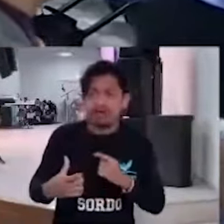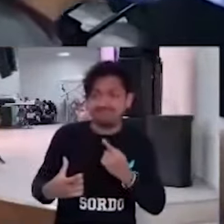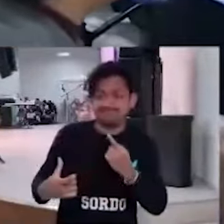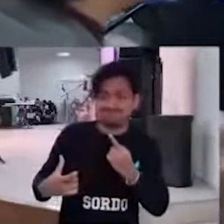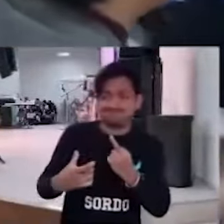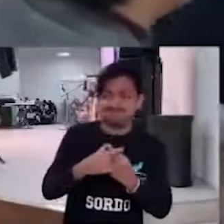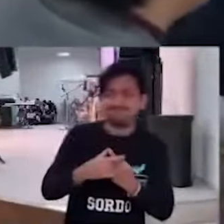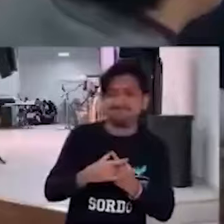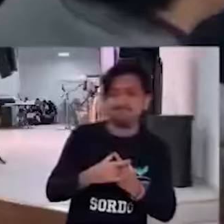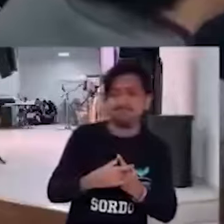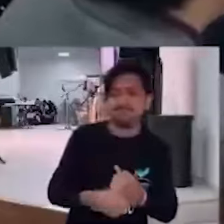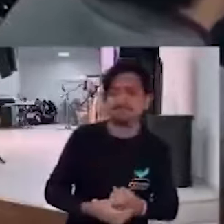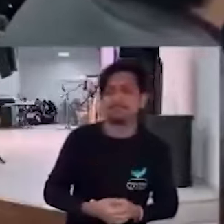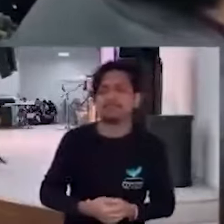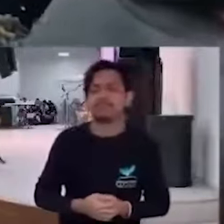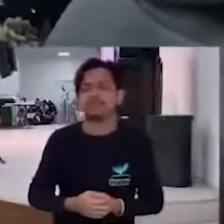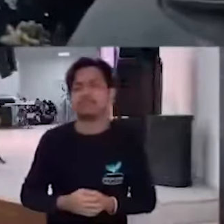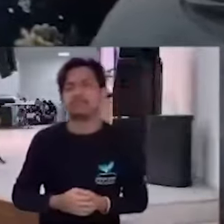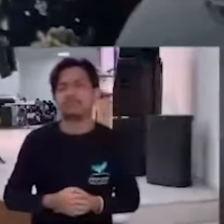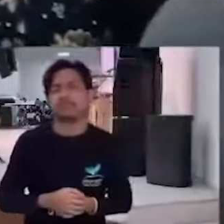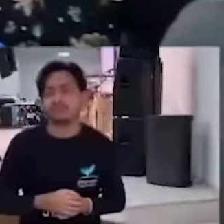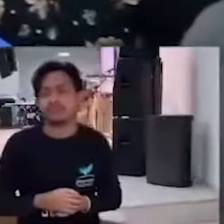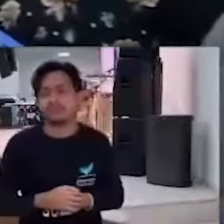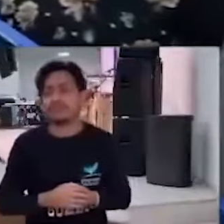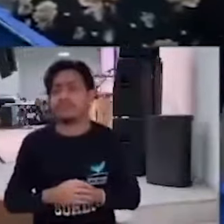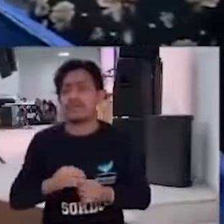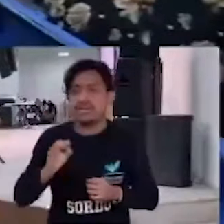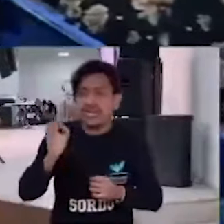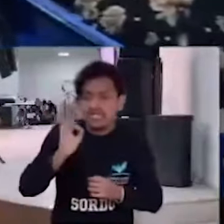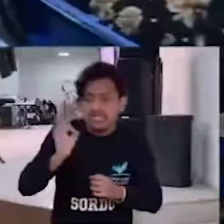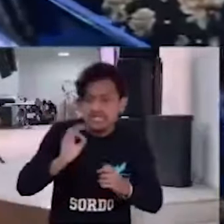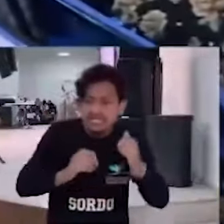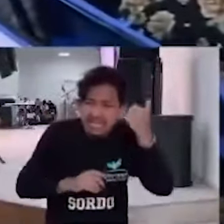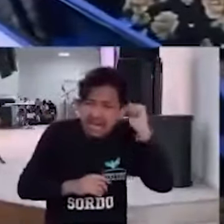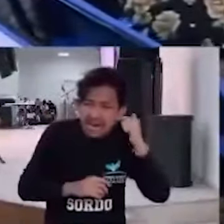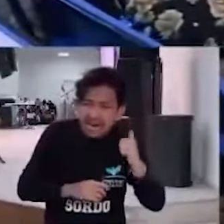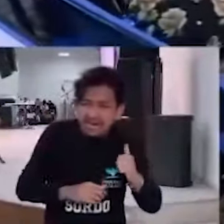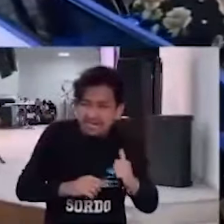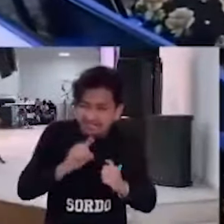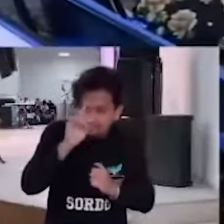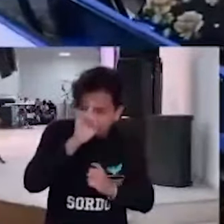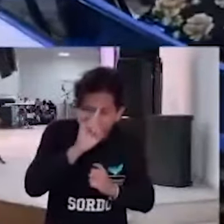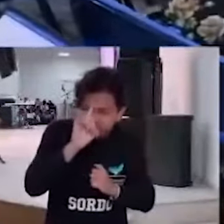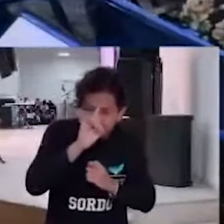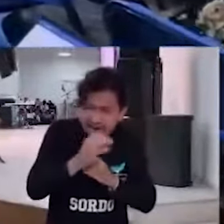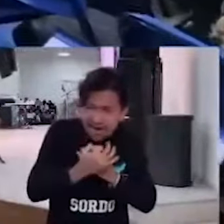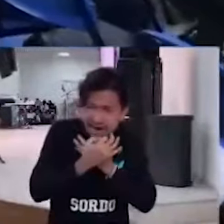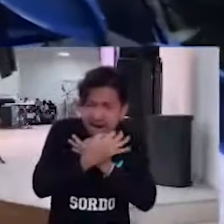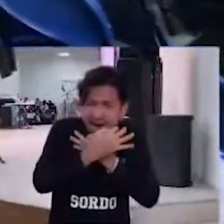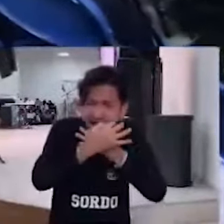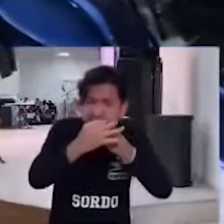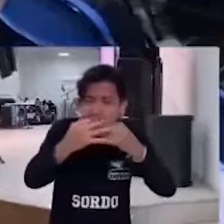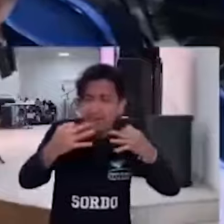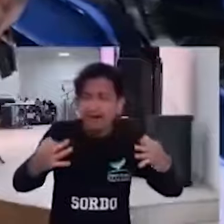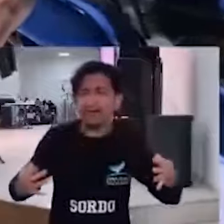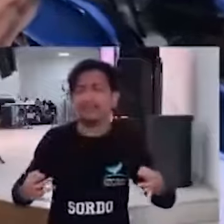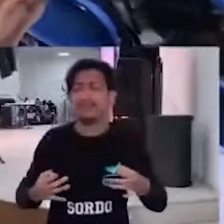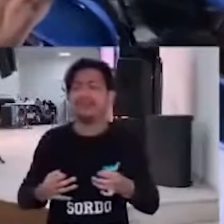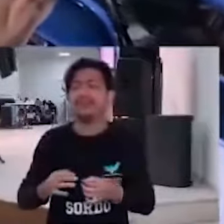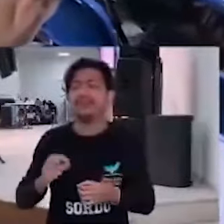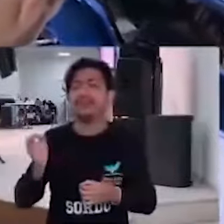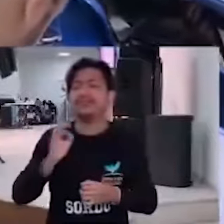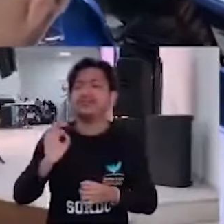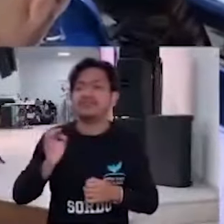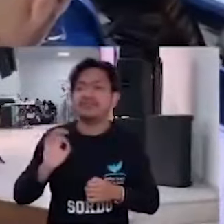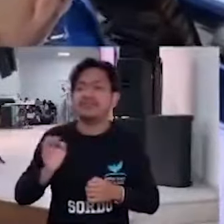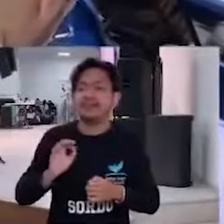la habría ministrado, seguramente Adán la habría aconsejado muy bien, seguramente Adán habría orado por